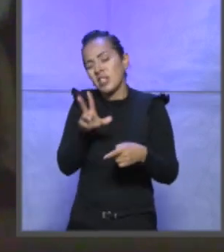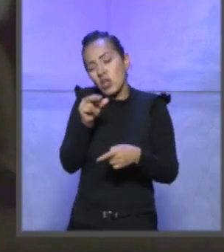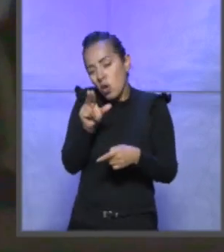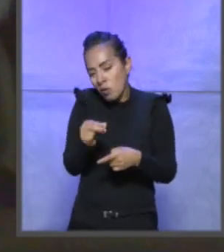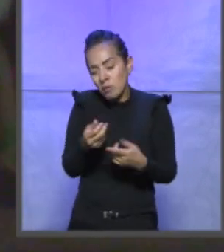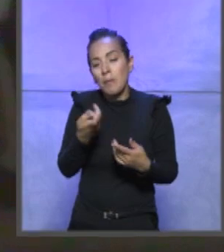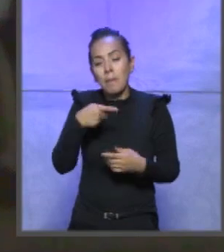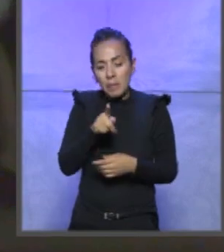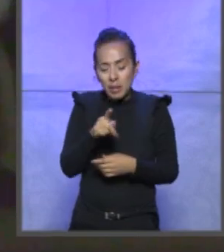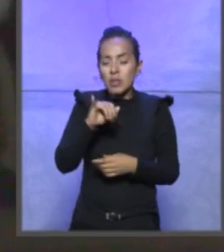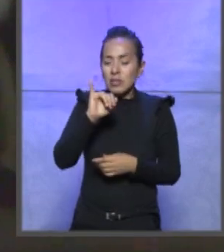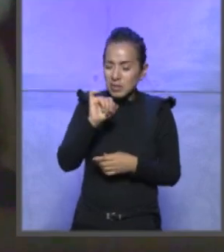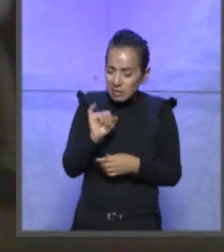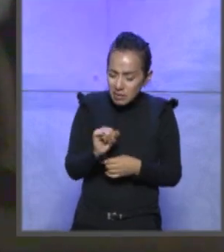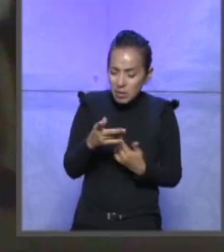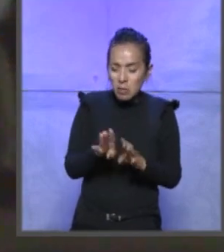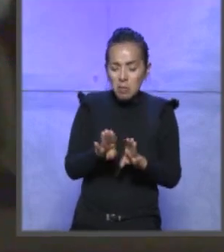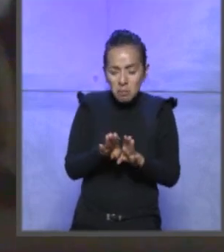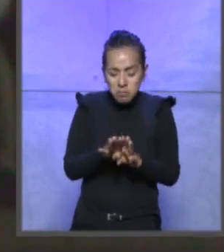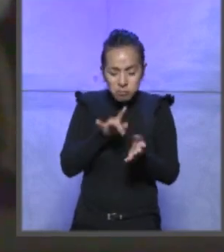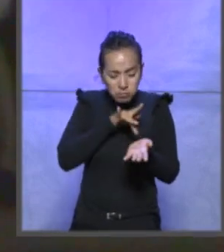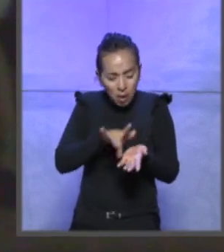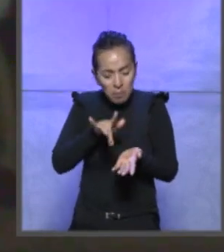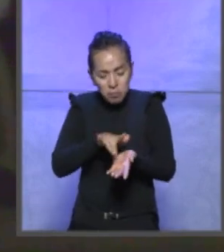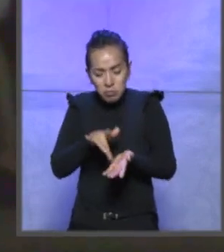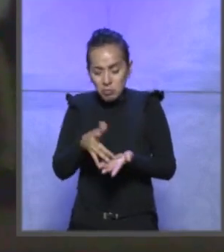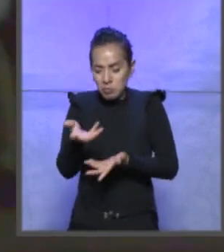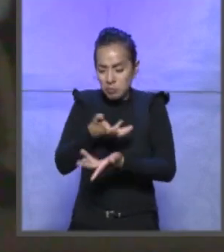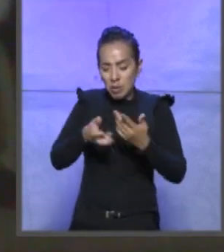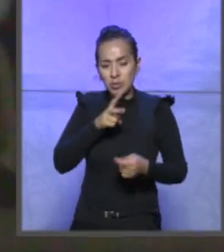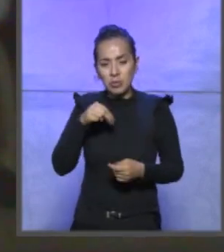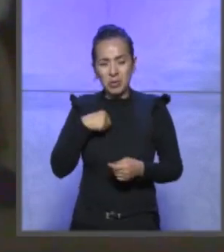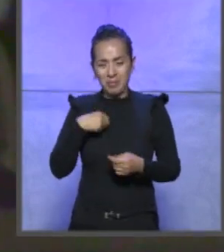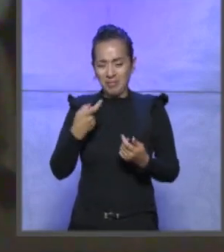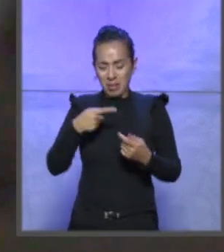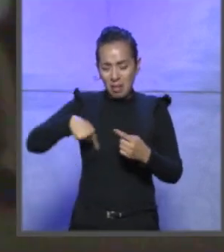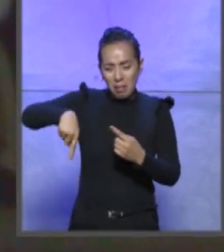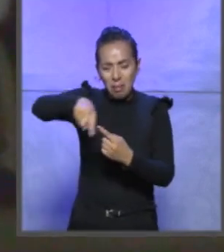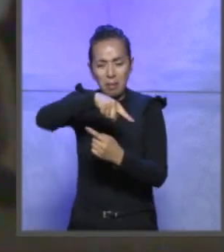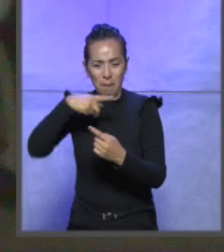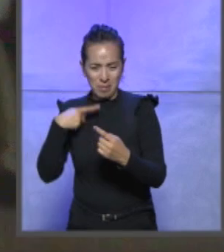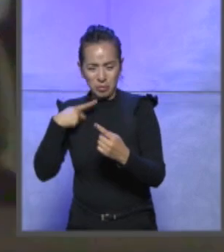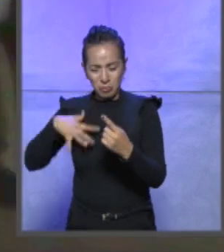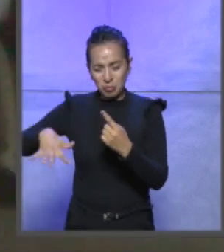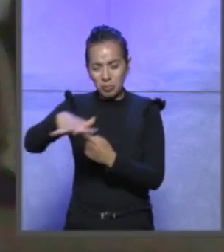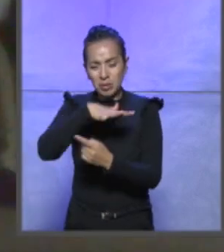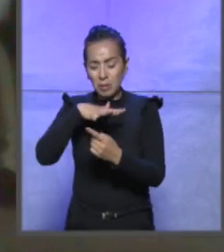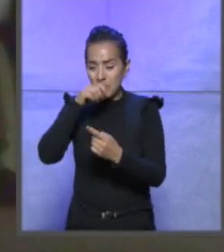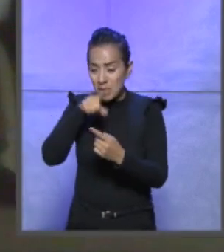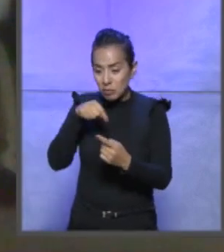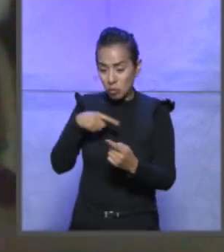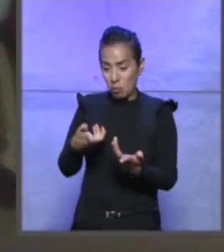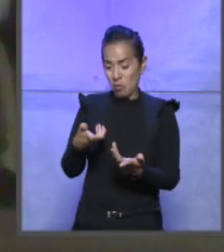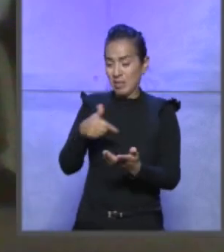y siglos tal vez, pero sí con pequeñas acciones desde nosotros con las personas que nos rodean, y hasta el momento en el que